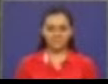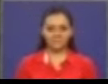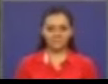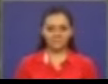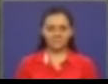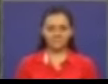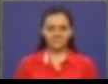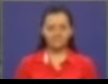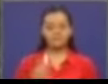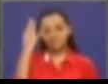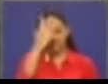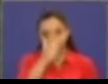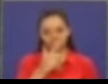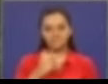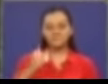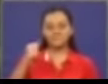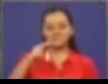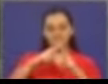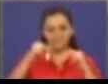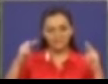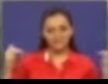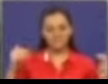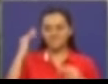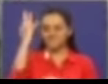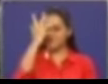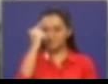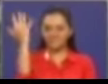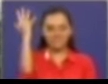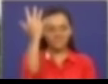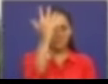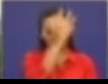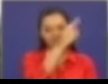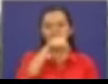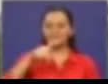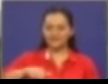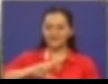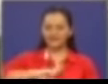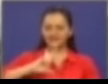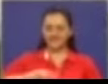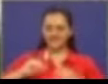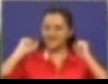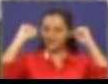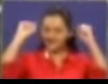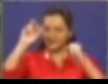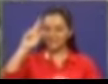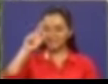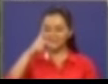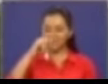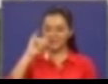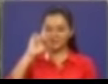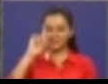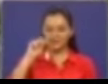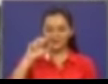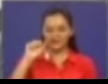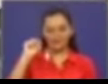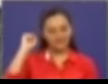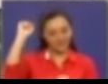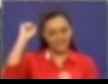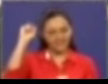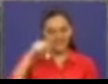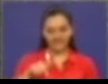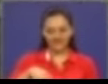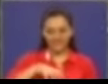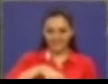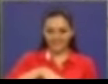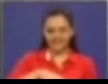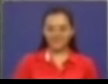¡Qué maravilla de paisaje! Esa es nuestra Amazonía. Ese es nada, pues, Archidona. ¡Que viva Archidona, compañeros! ¡Qué